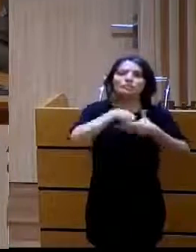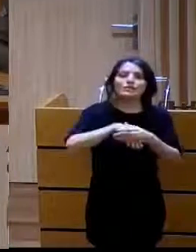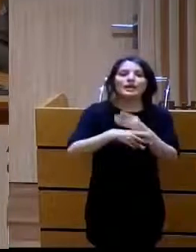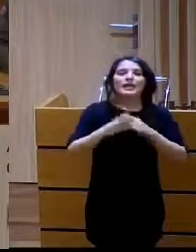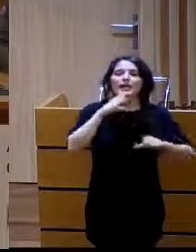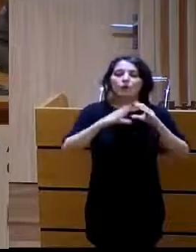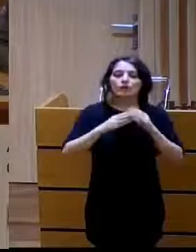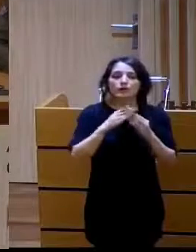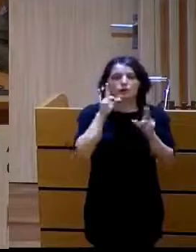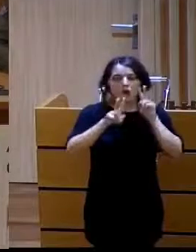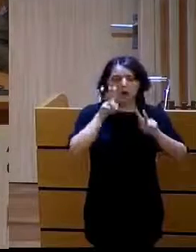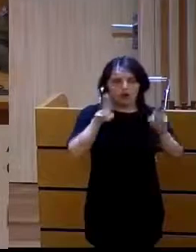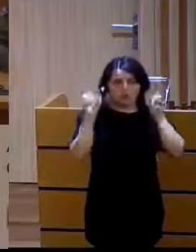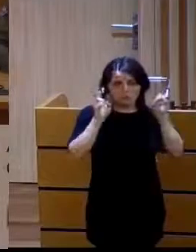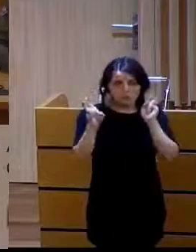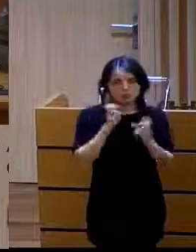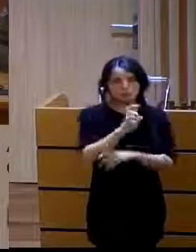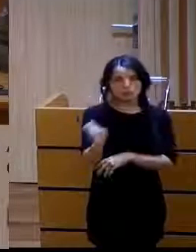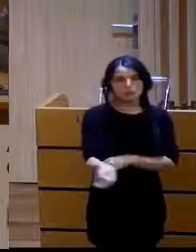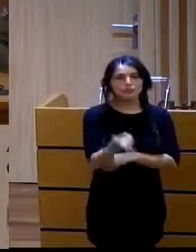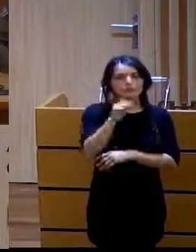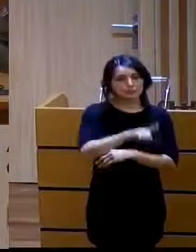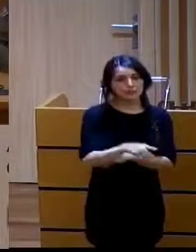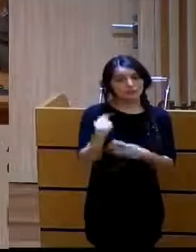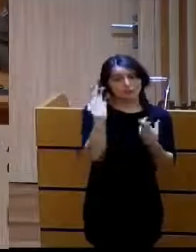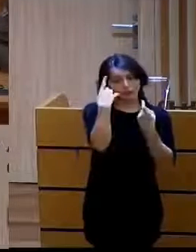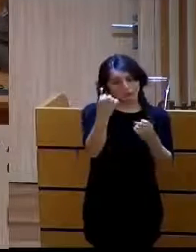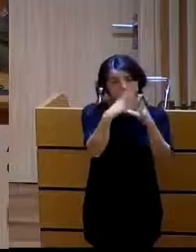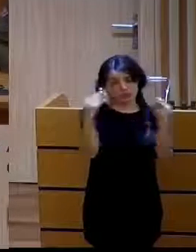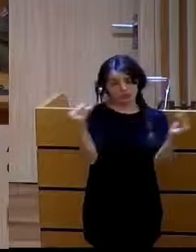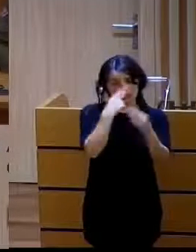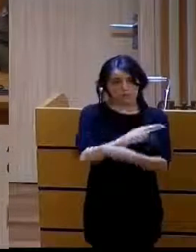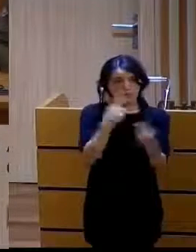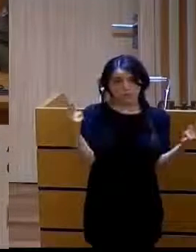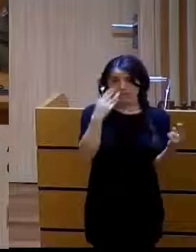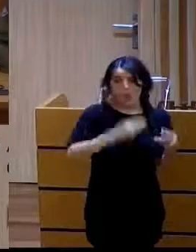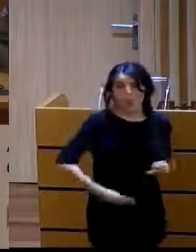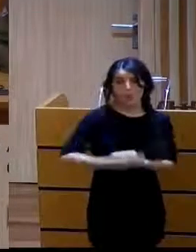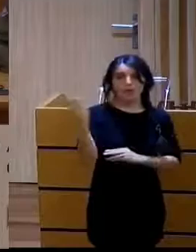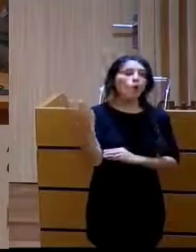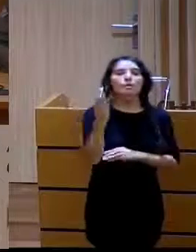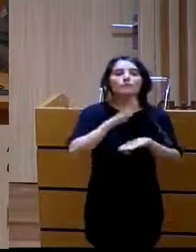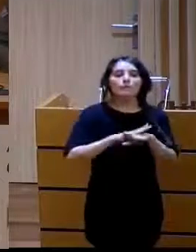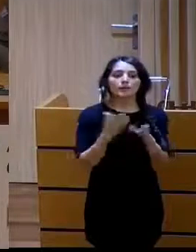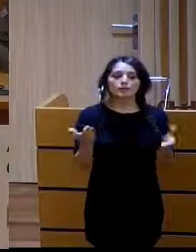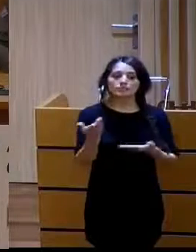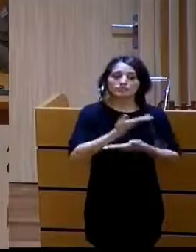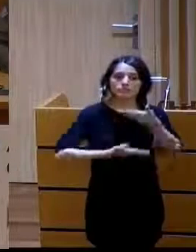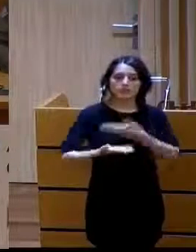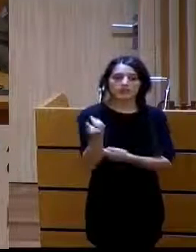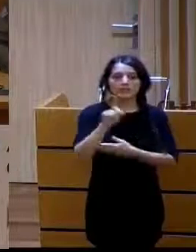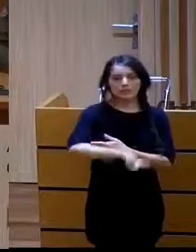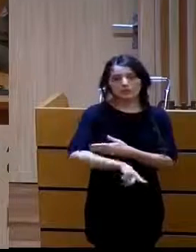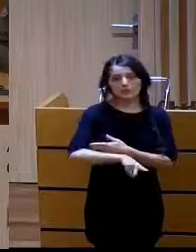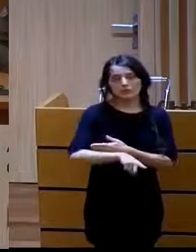que la universidad pública, y bajo el paraguas del Ministerio de lo Social, dentro del